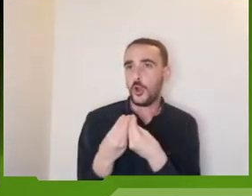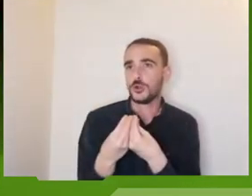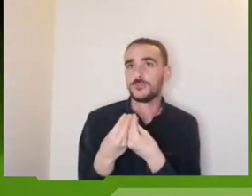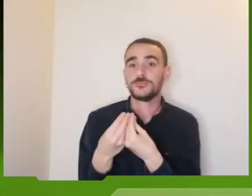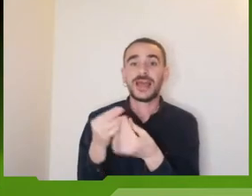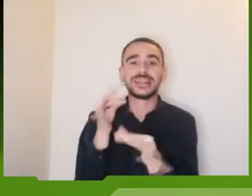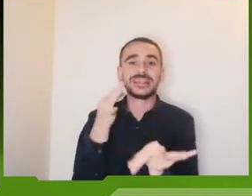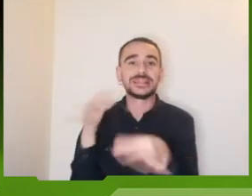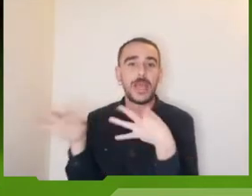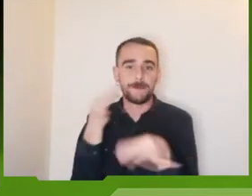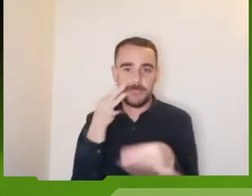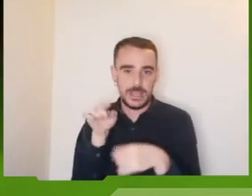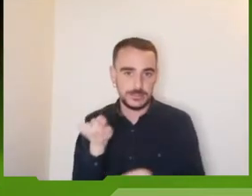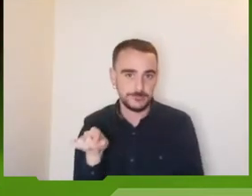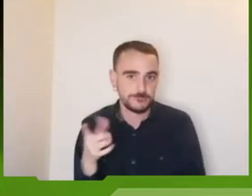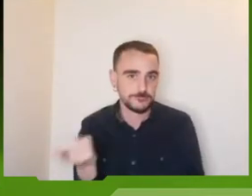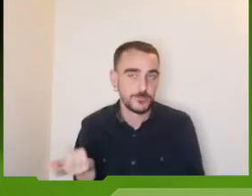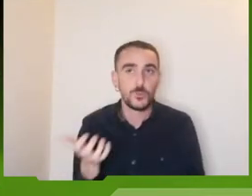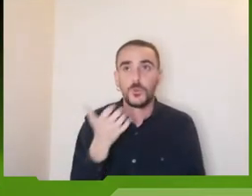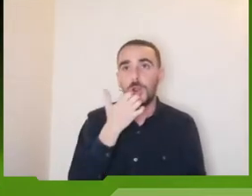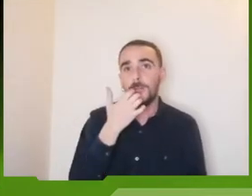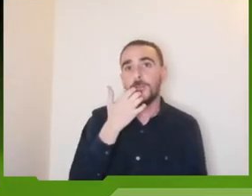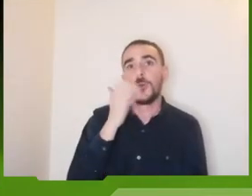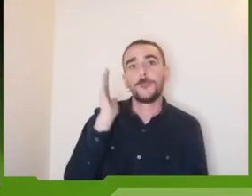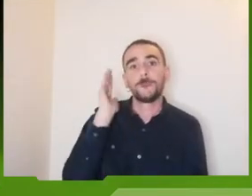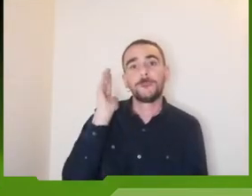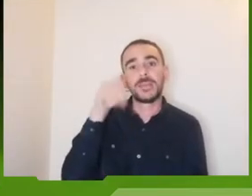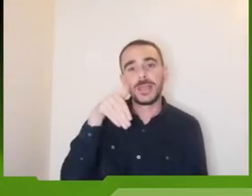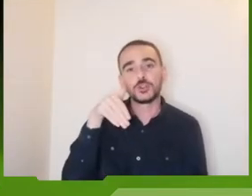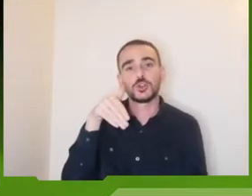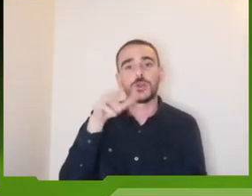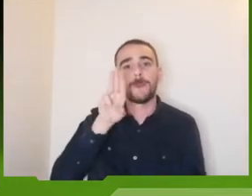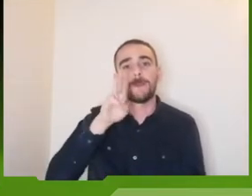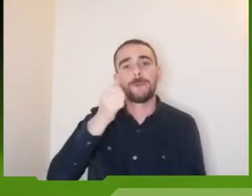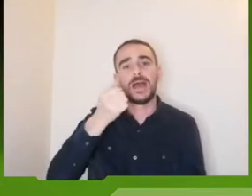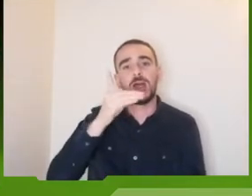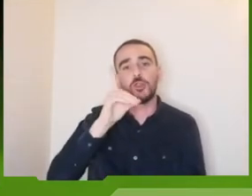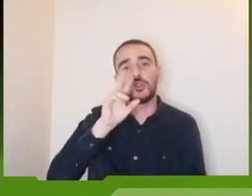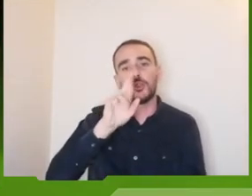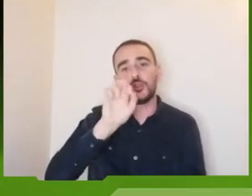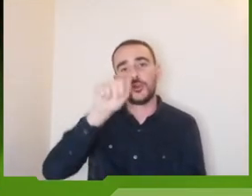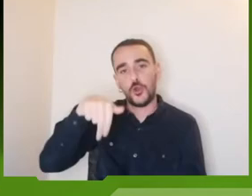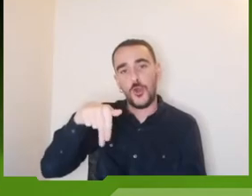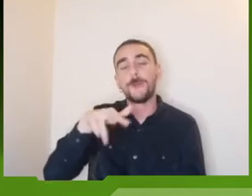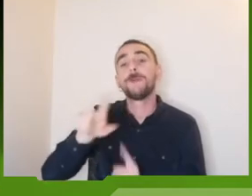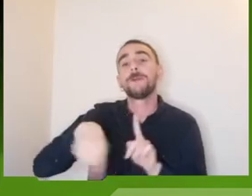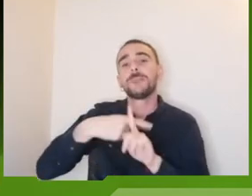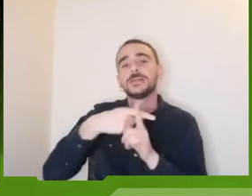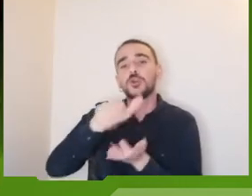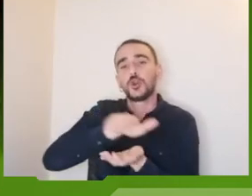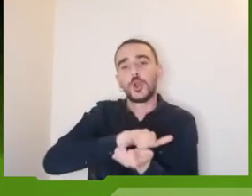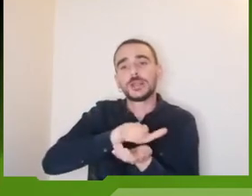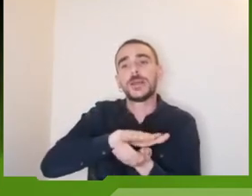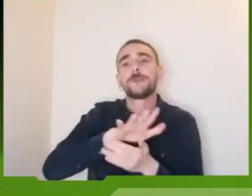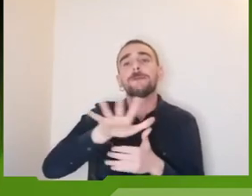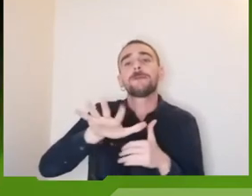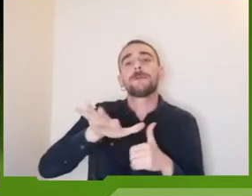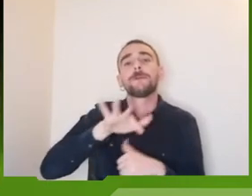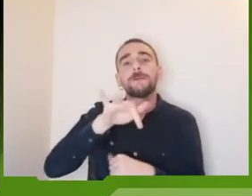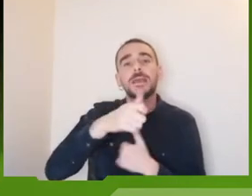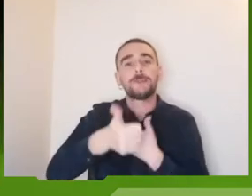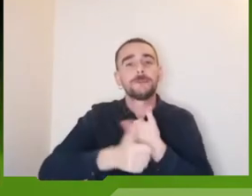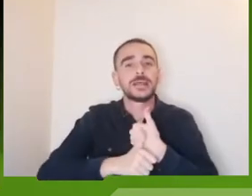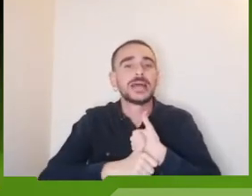tapas. Unos pimientos del Padrón, unas croquetas, unas patatas bravas o fritas, pan